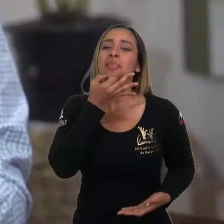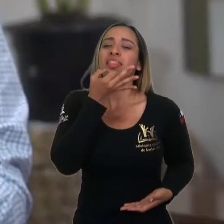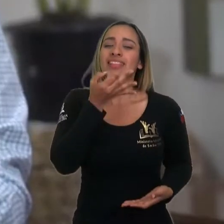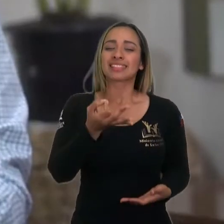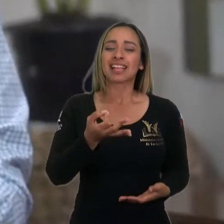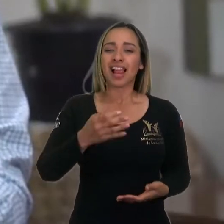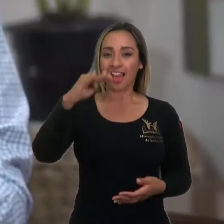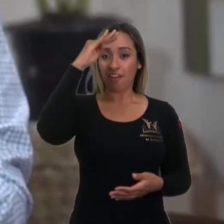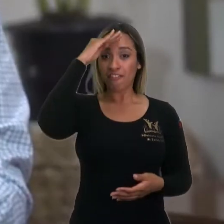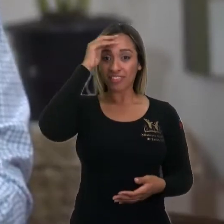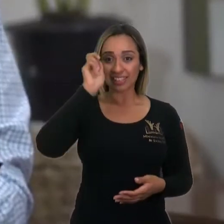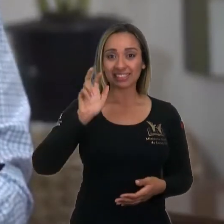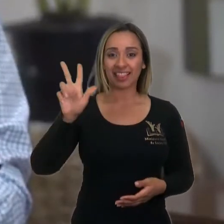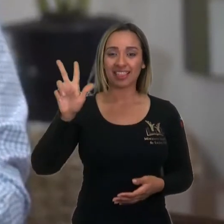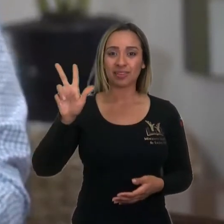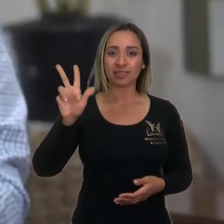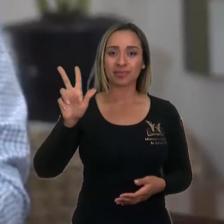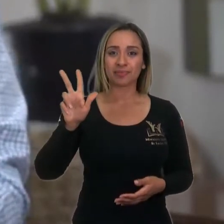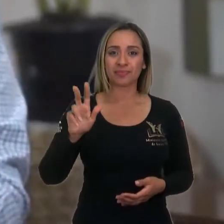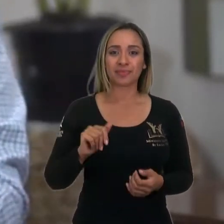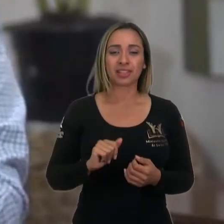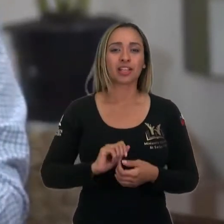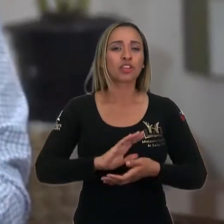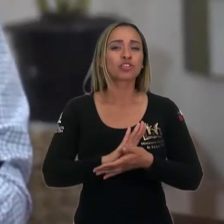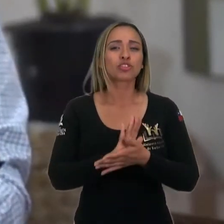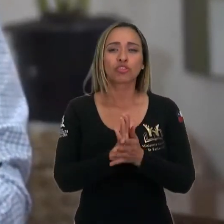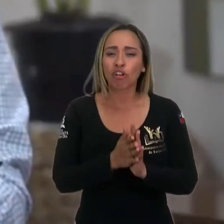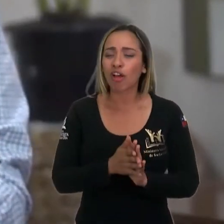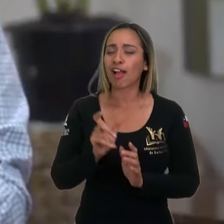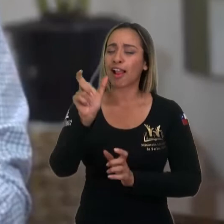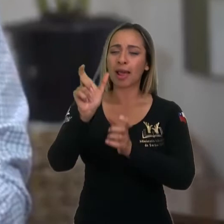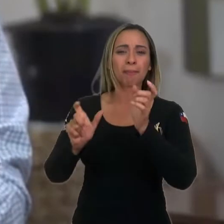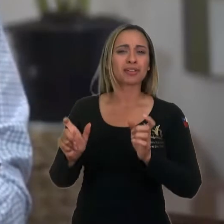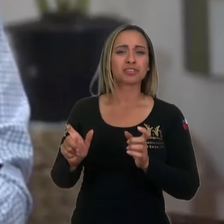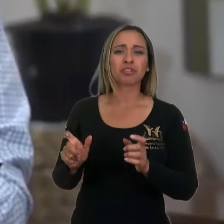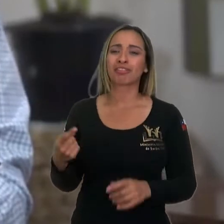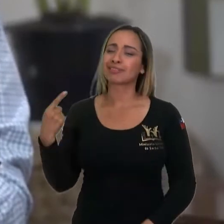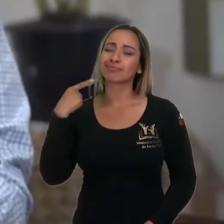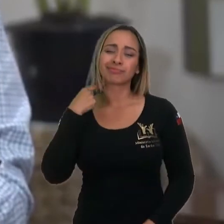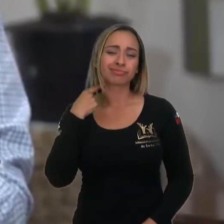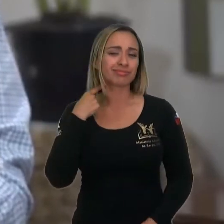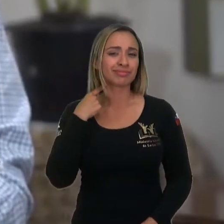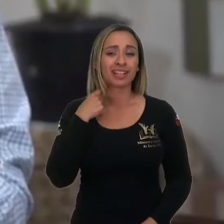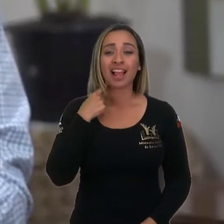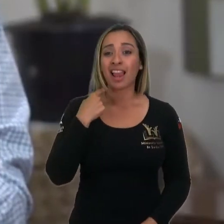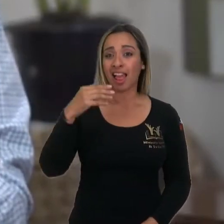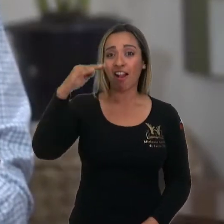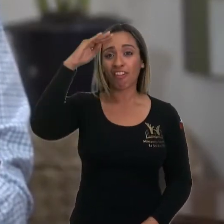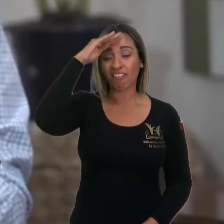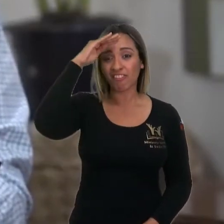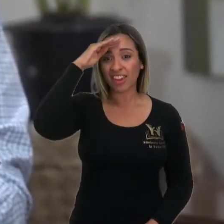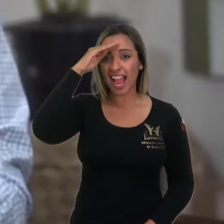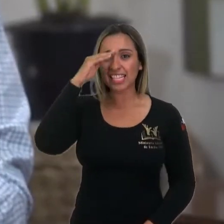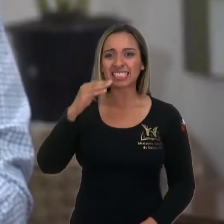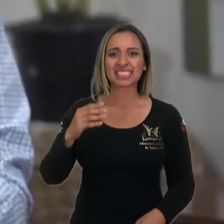de ellos en Dios. Quiere decir, los recursos humanos les habían fallado. La confianza en las armas, en